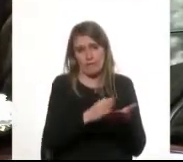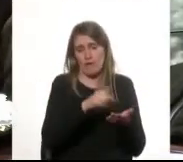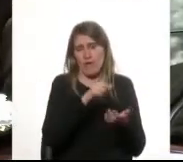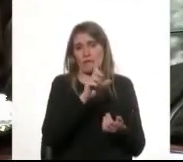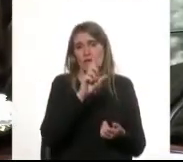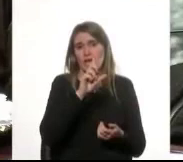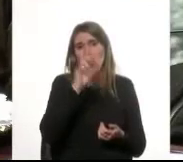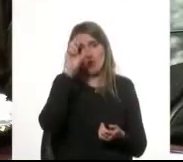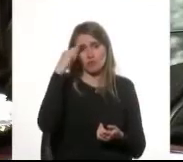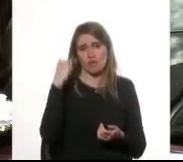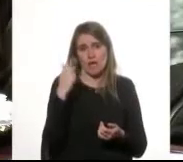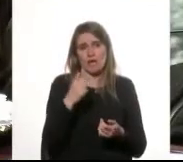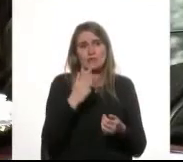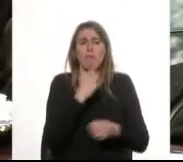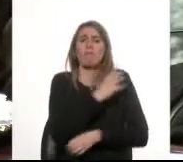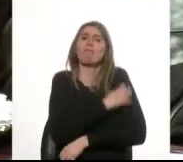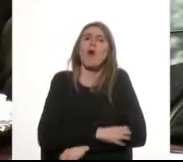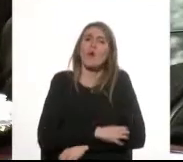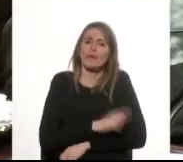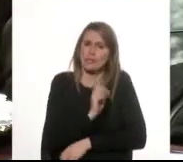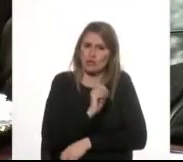No somos pobres, somos sobrios.